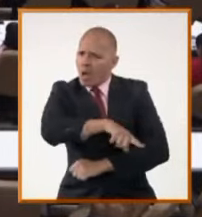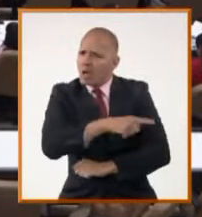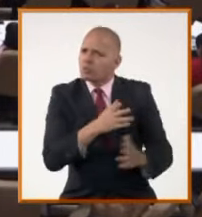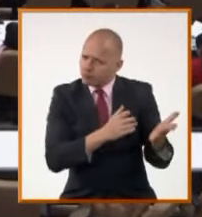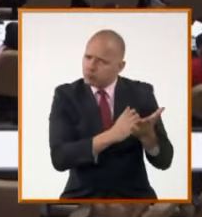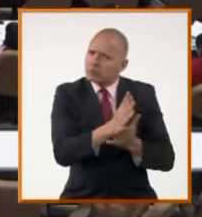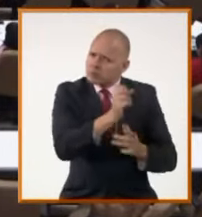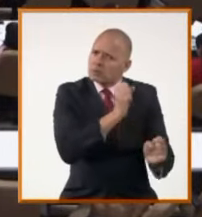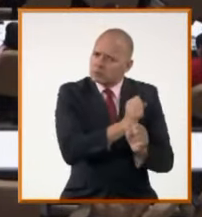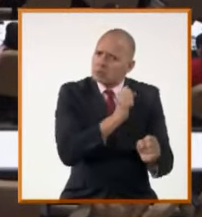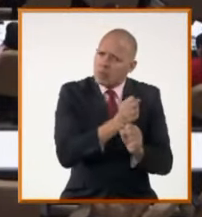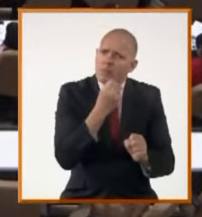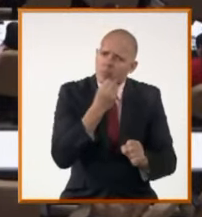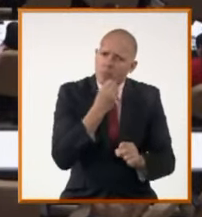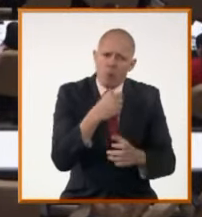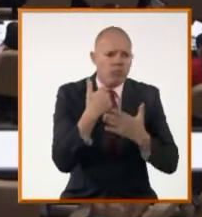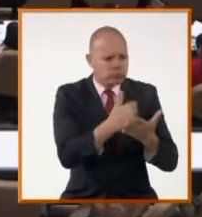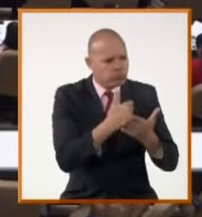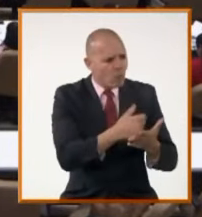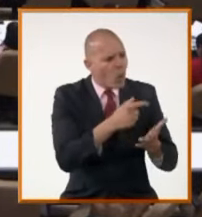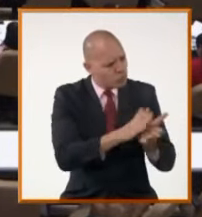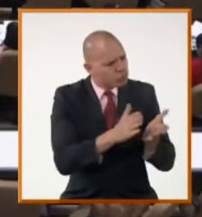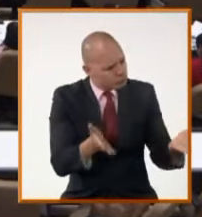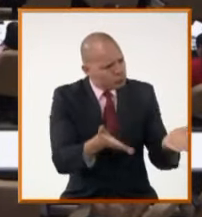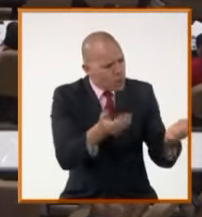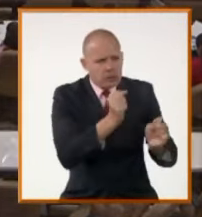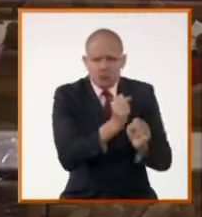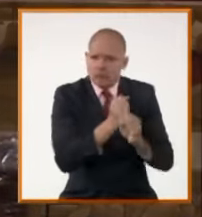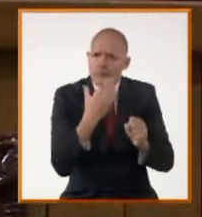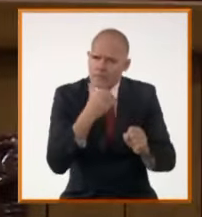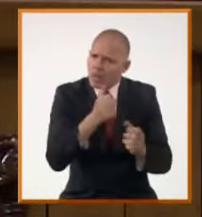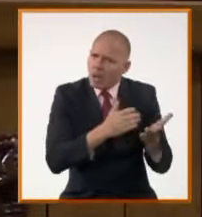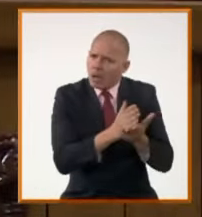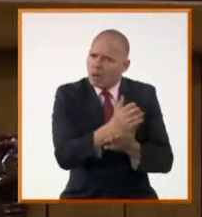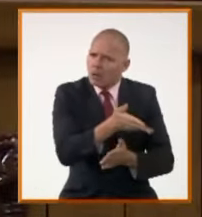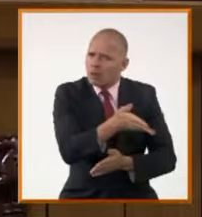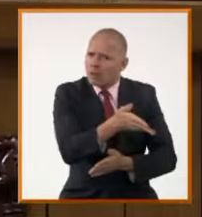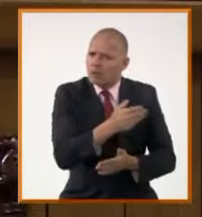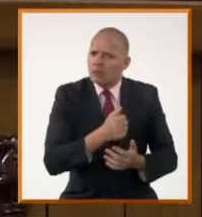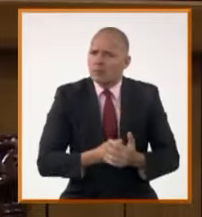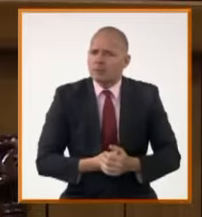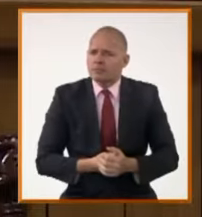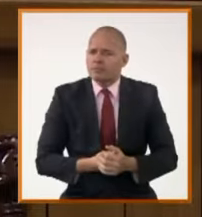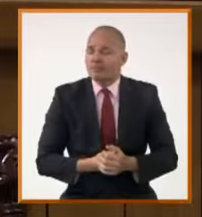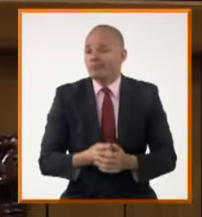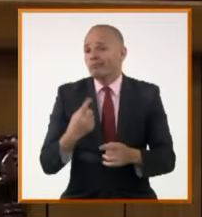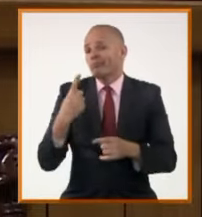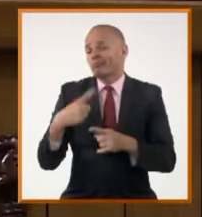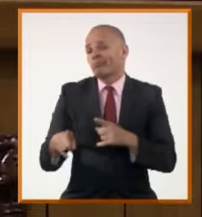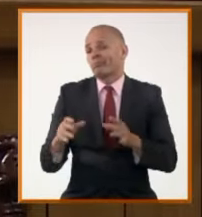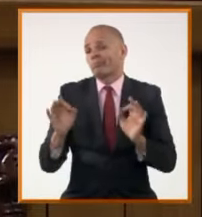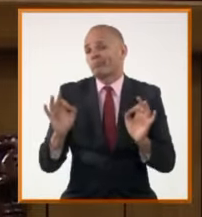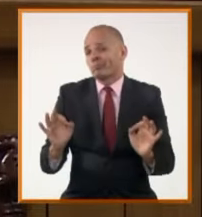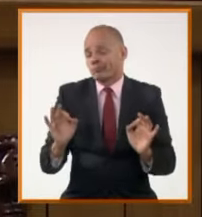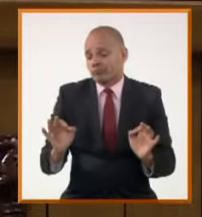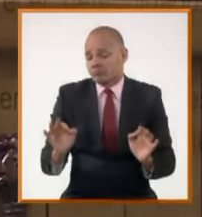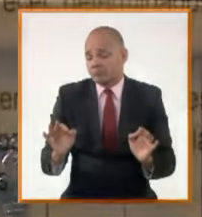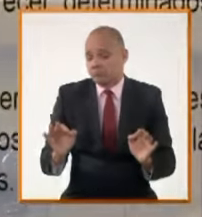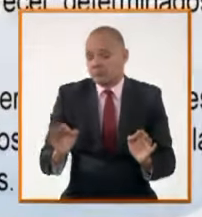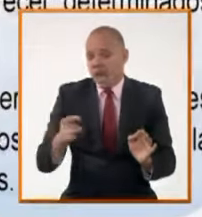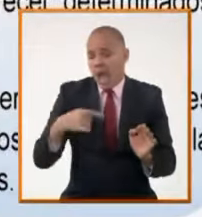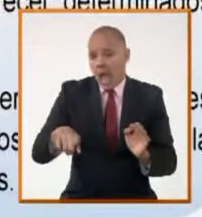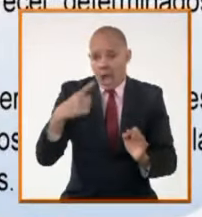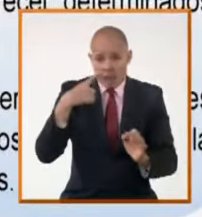produciendo y apoyarlos para que logremos esta encomienda. Por otra parte, hay que promover negocios